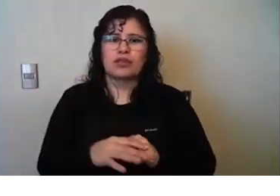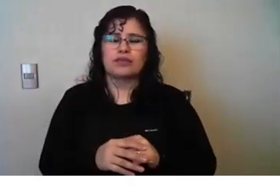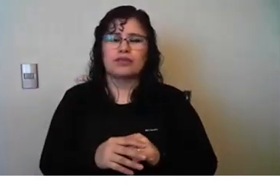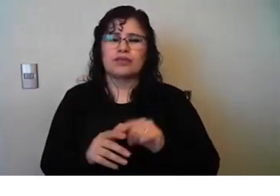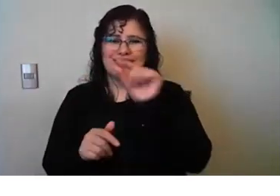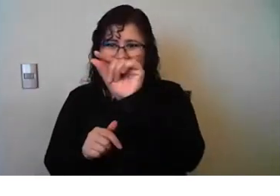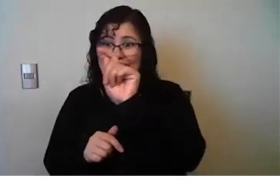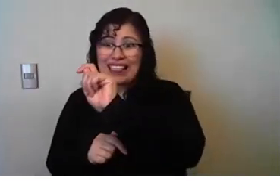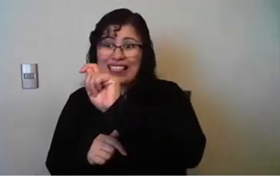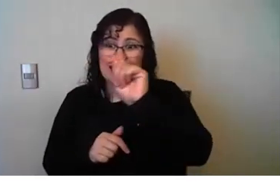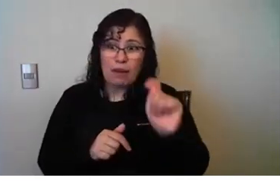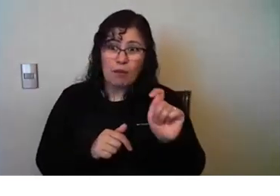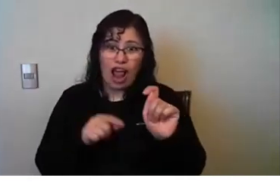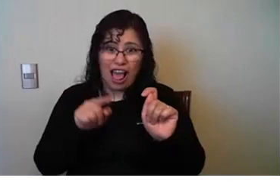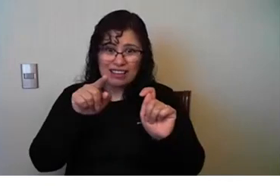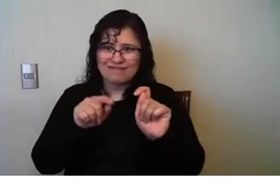caso temporal,